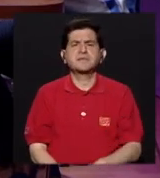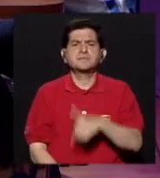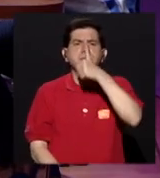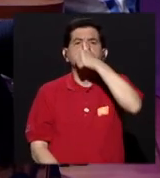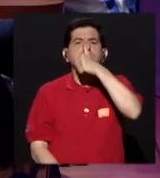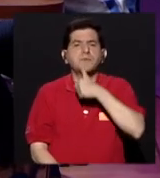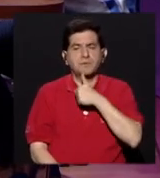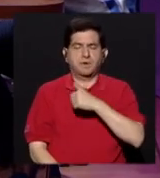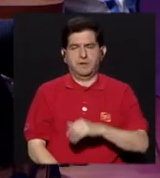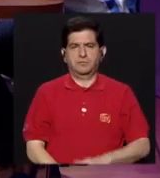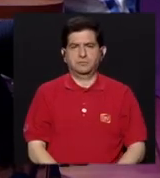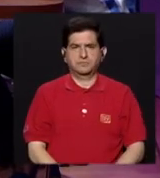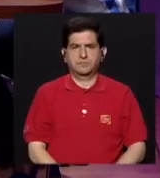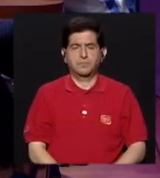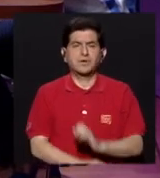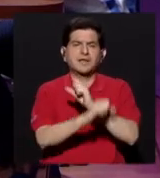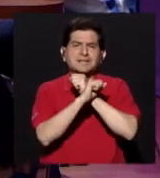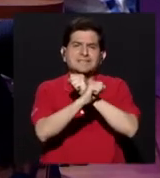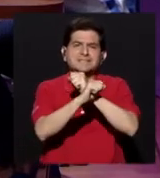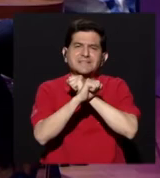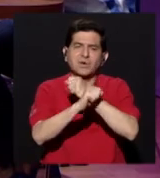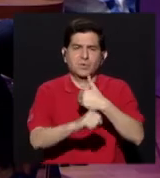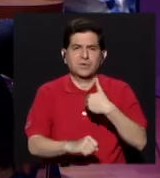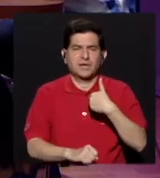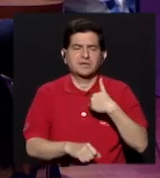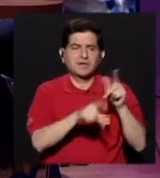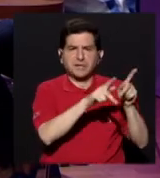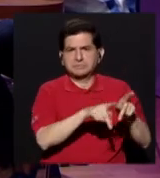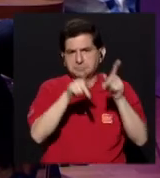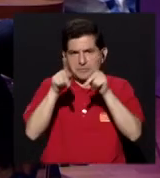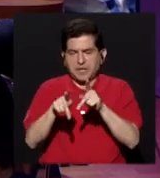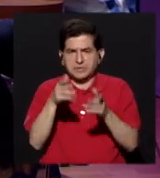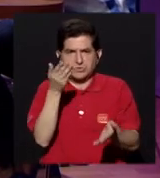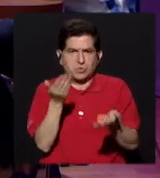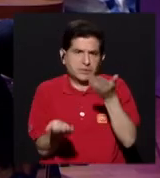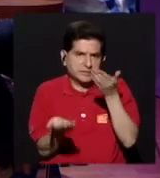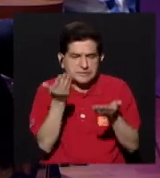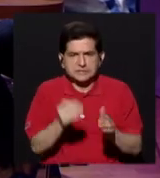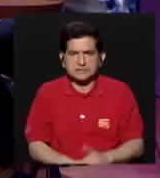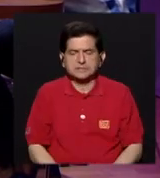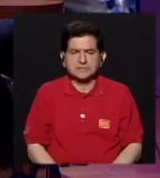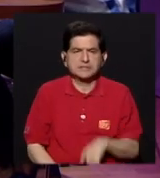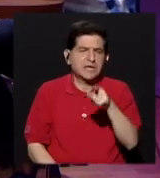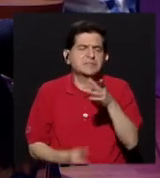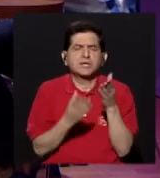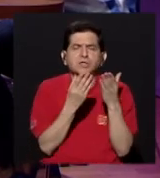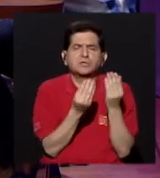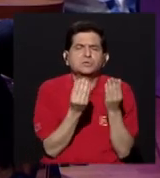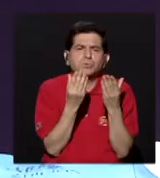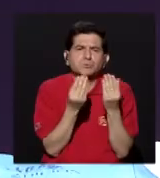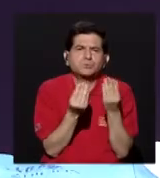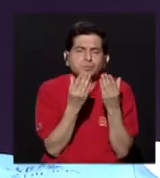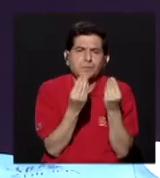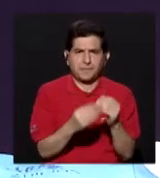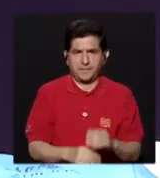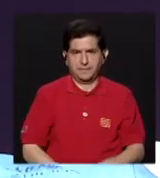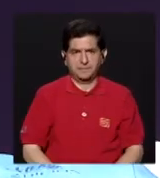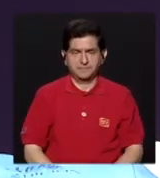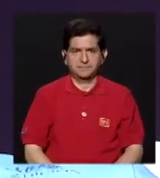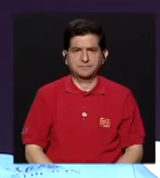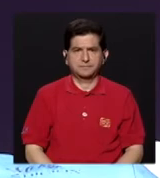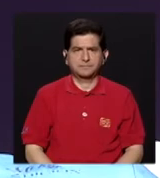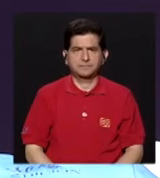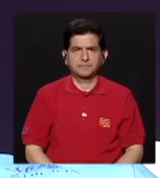Porque le da seguridad a muchas personas que llegan tal vez con mucho temor, con mucho, ¿verdad?